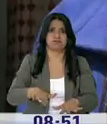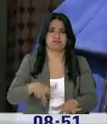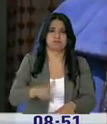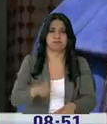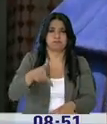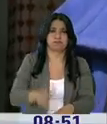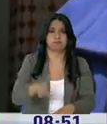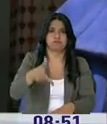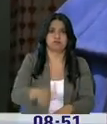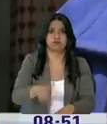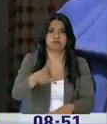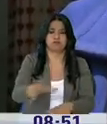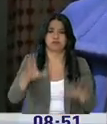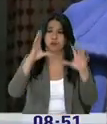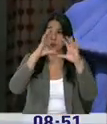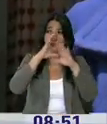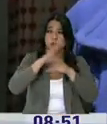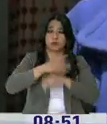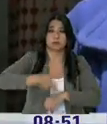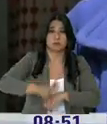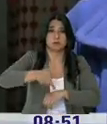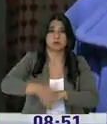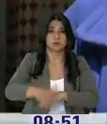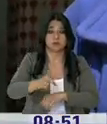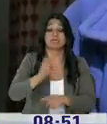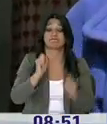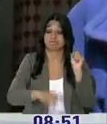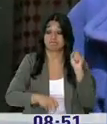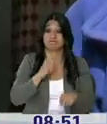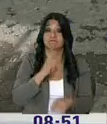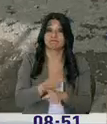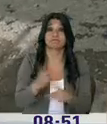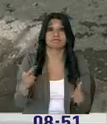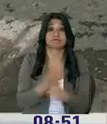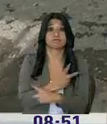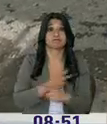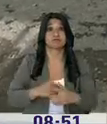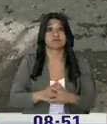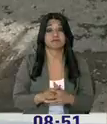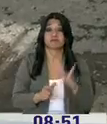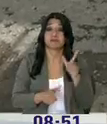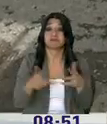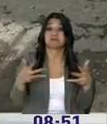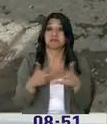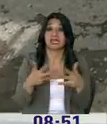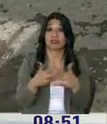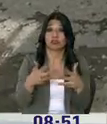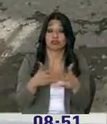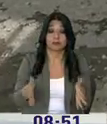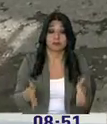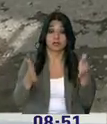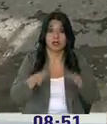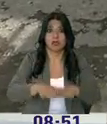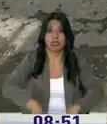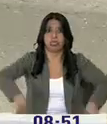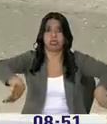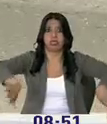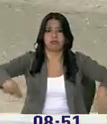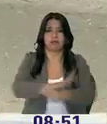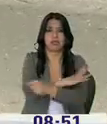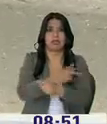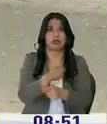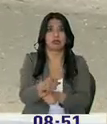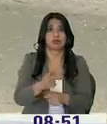oscuro para todos solo y transitando en las carreras con más velocidad el temor de la comunidad es que pronto la vía quede interrumpida los